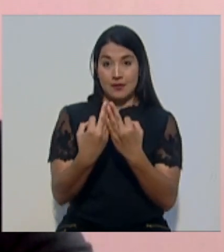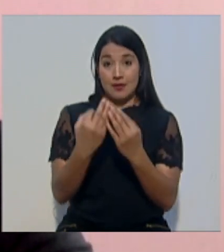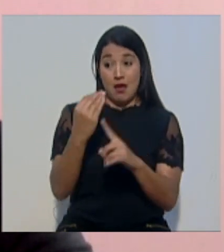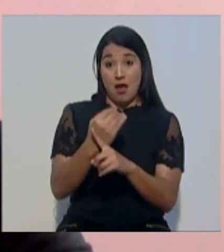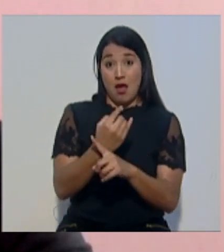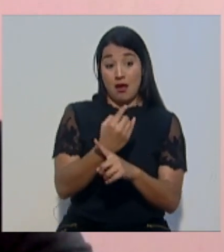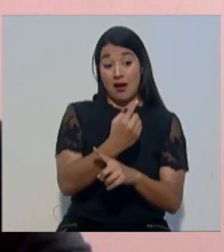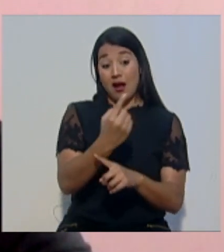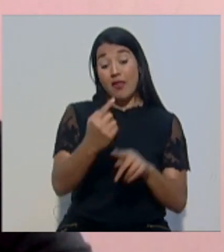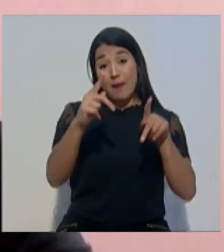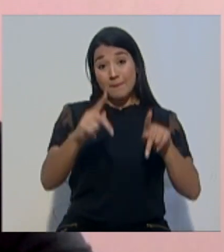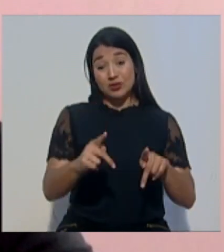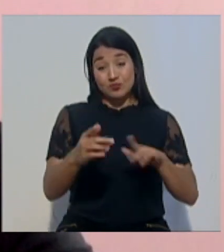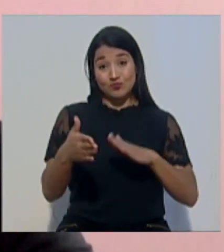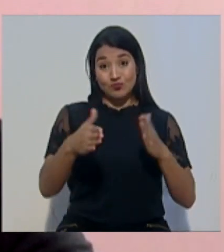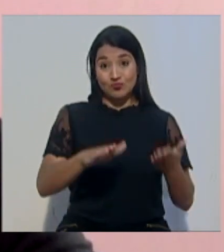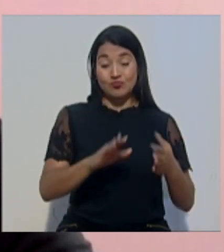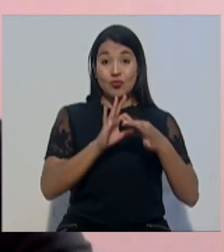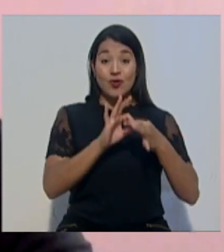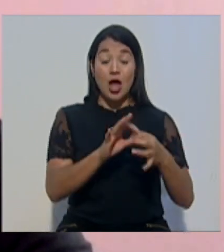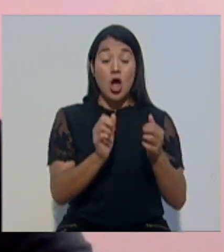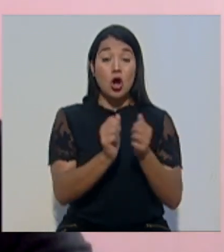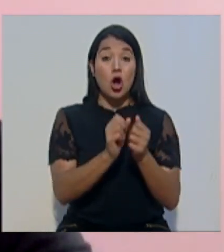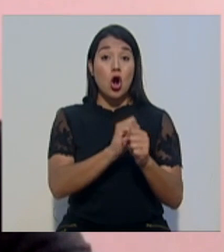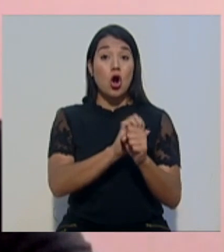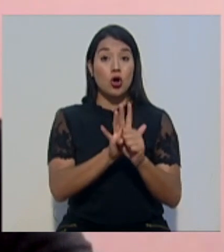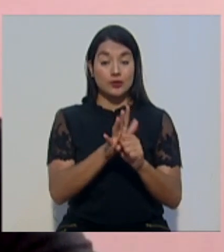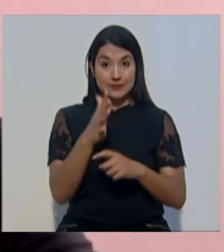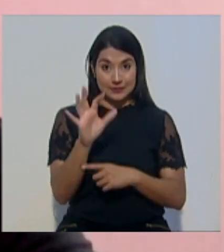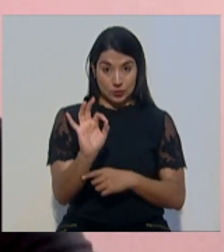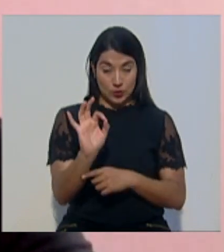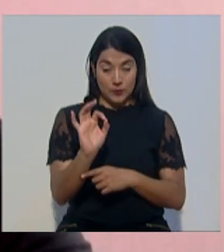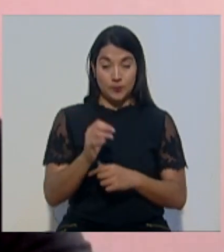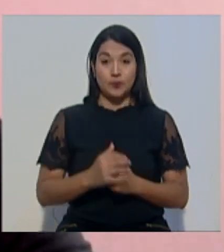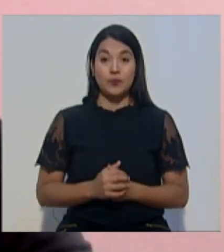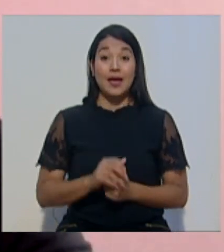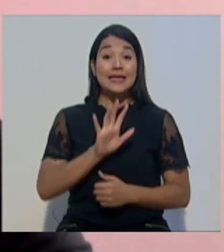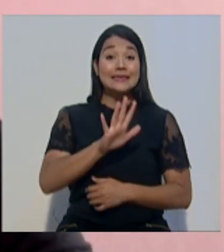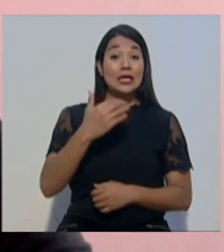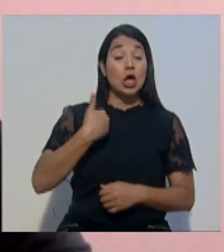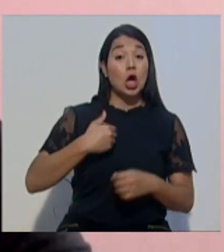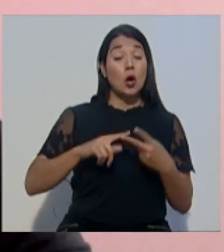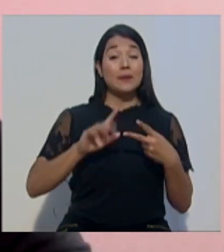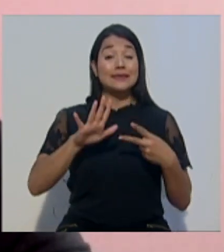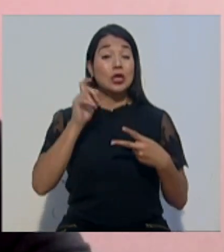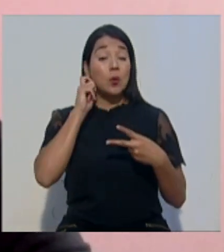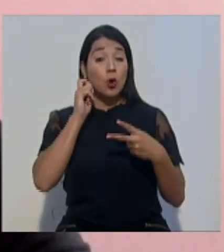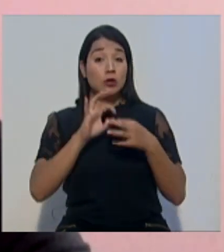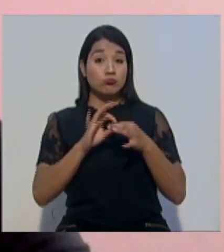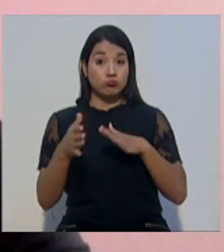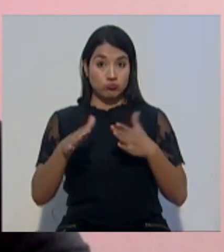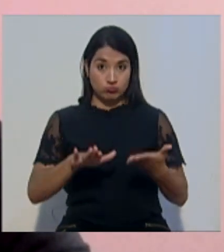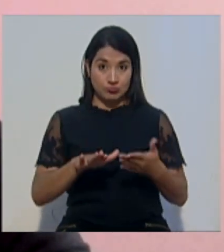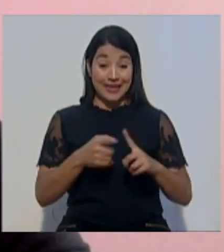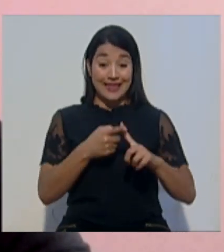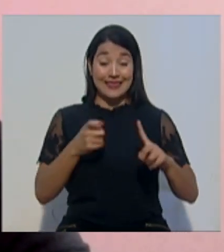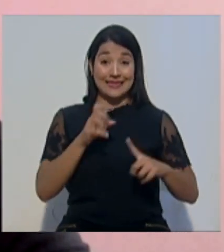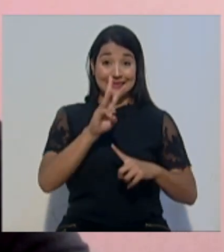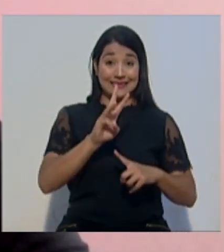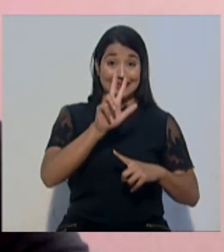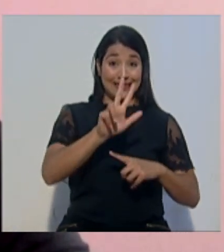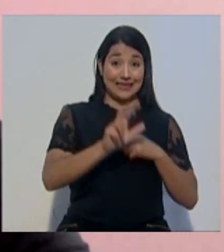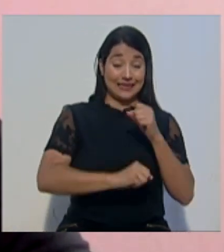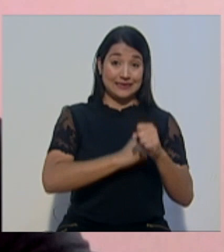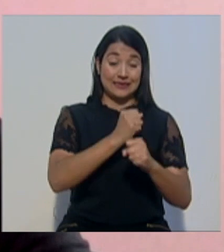que han fallecido relacionadas con el COVID-19. Son 5 hombres y 5 mujeres. El rango de edad va desde los 63